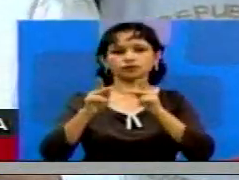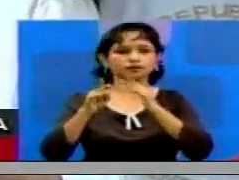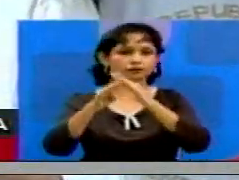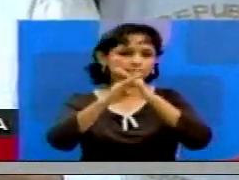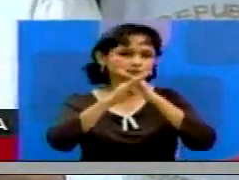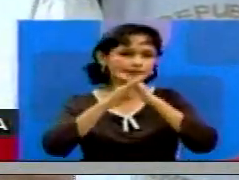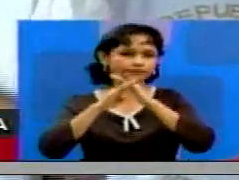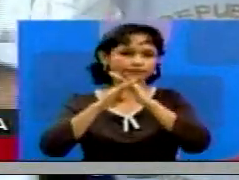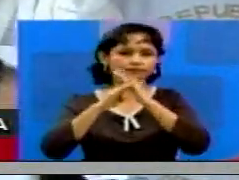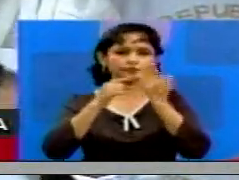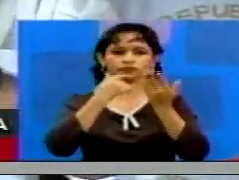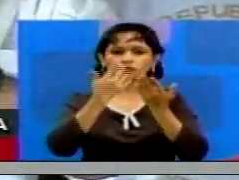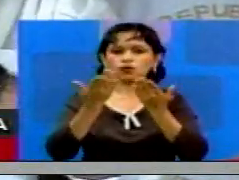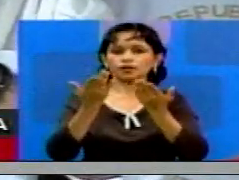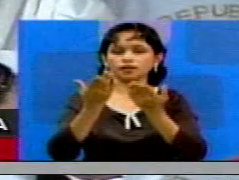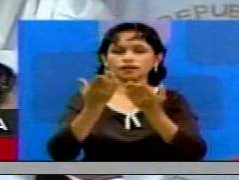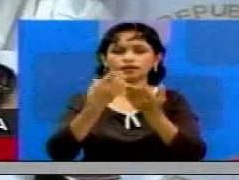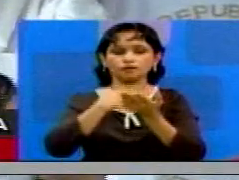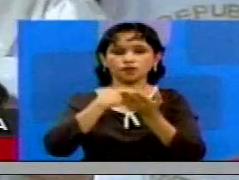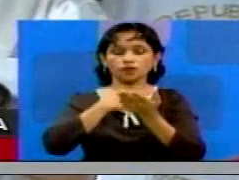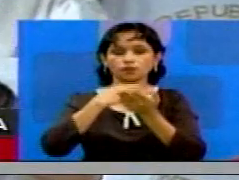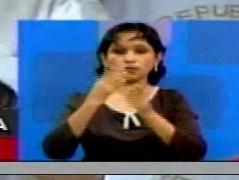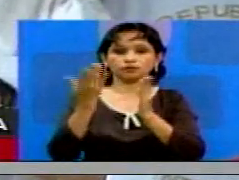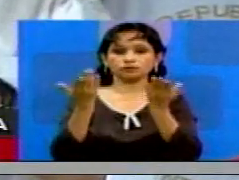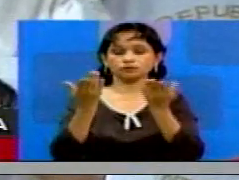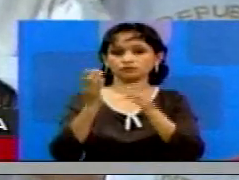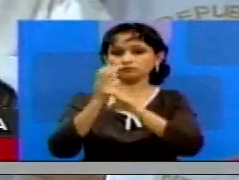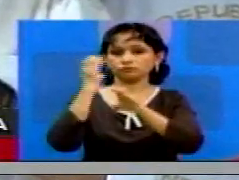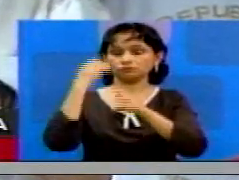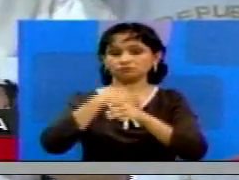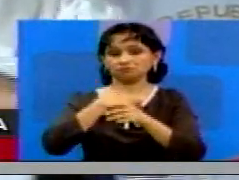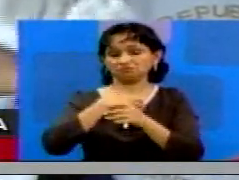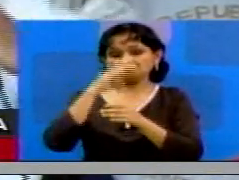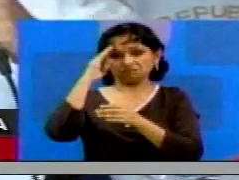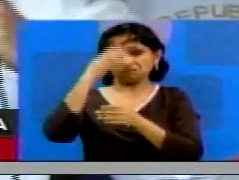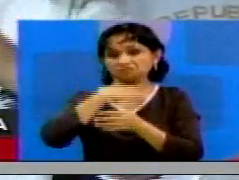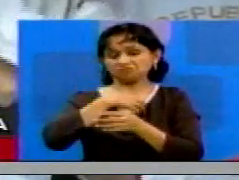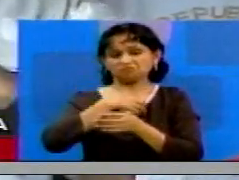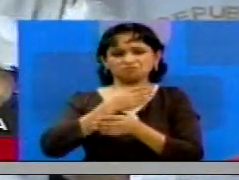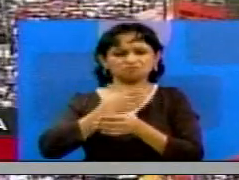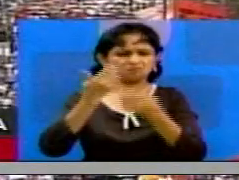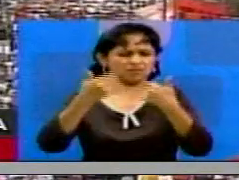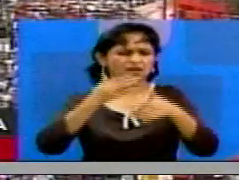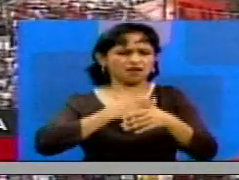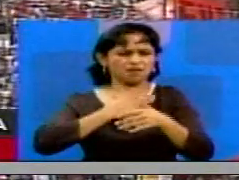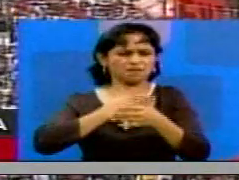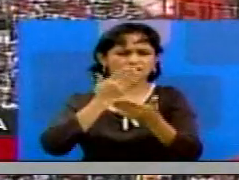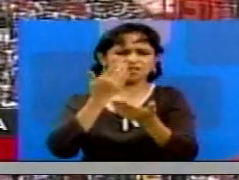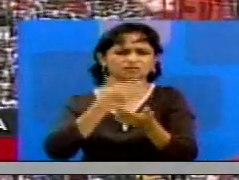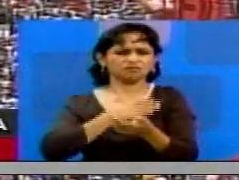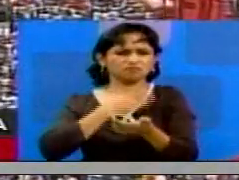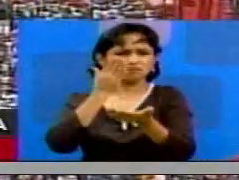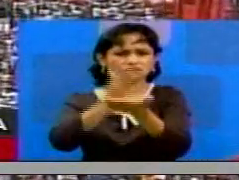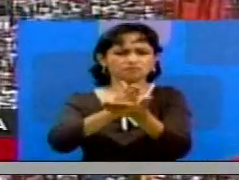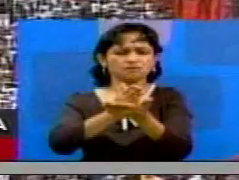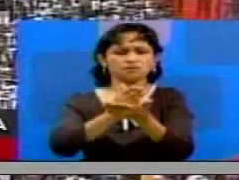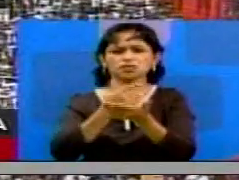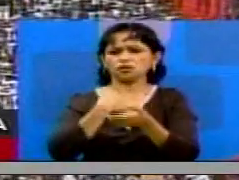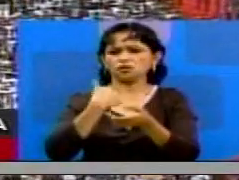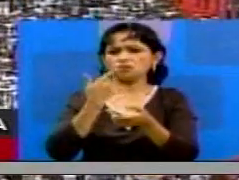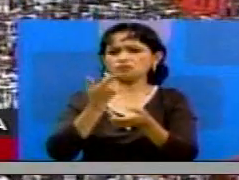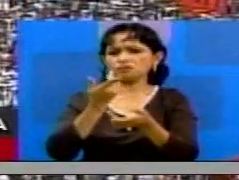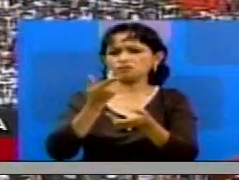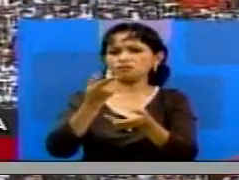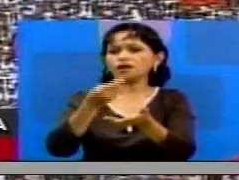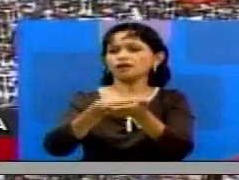a los usuarios. Porque el transportista podría decir, déjenme a mí, y nos lo han dicho en ocasiones, déjenos cobrar a nosotros lo